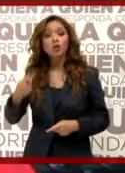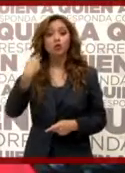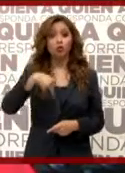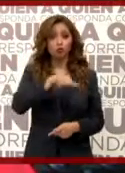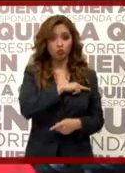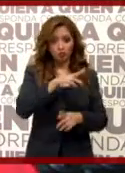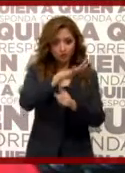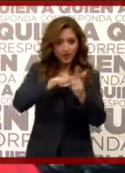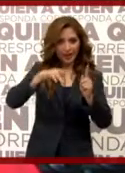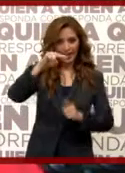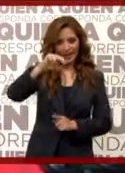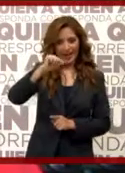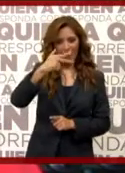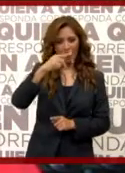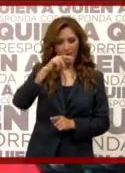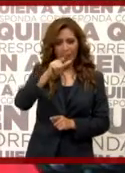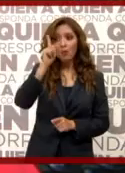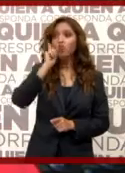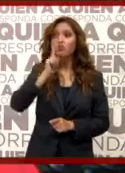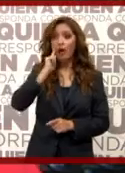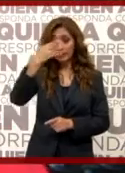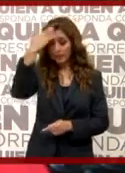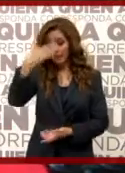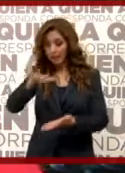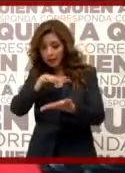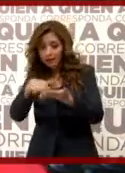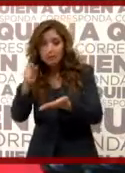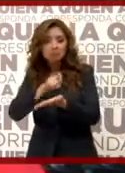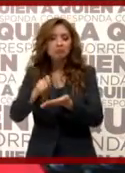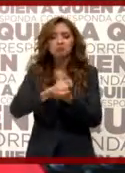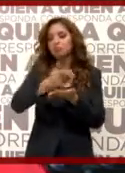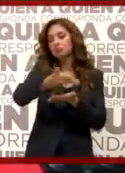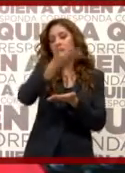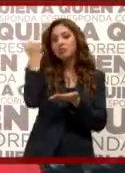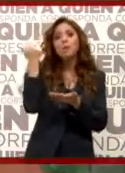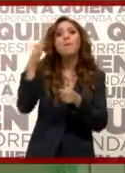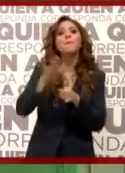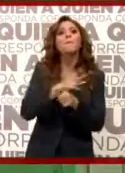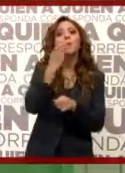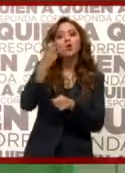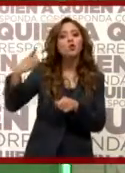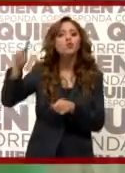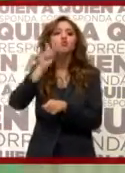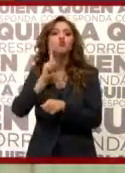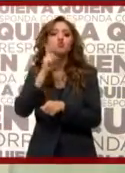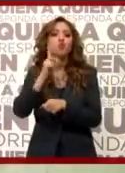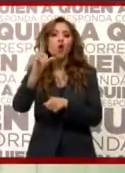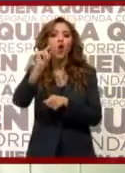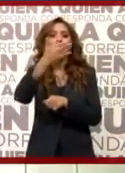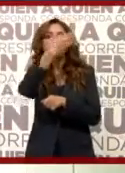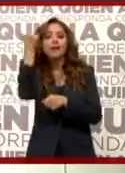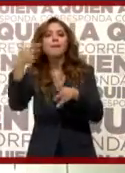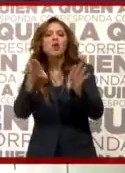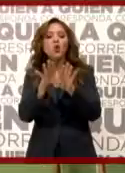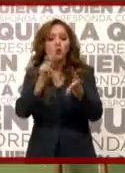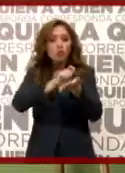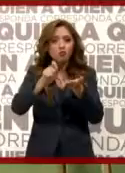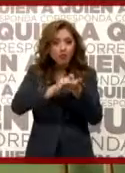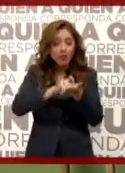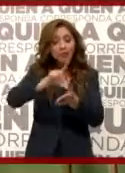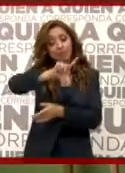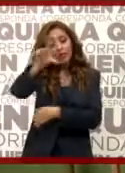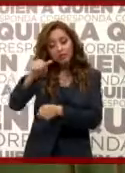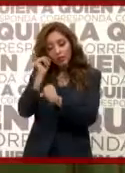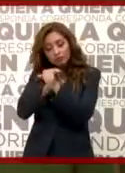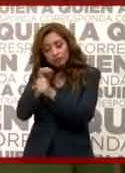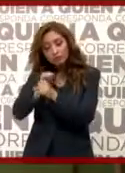escribir. Entonces, por eso ellas nunca supieron. Debido a las investigaciones correspondientes, se comprobó